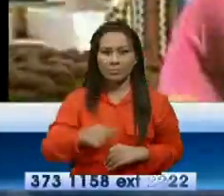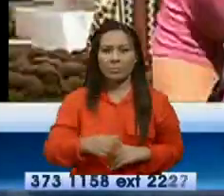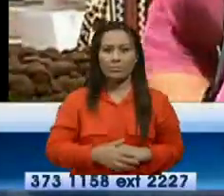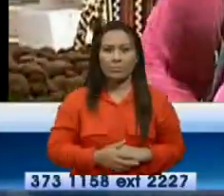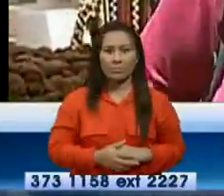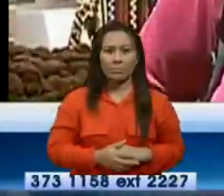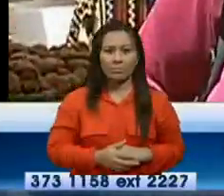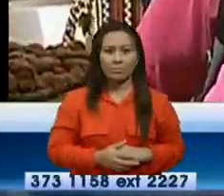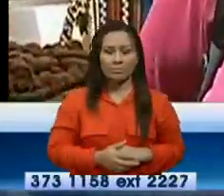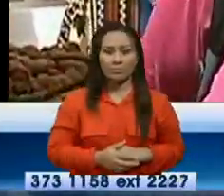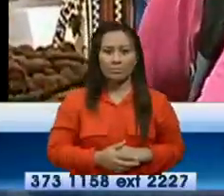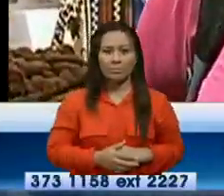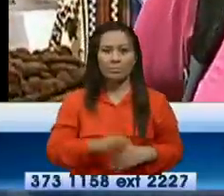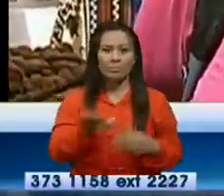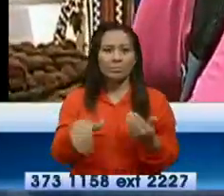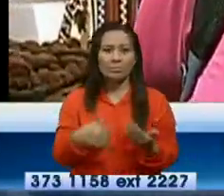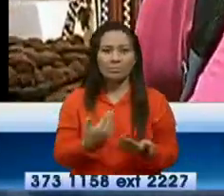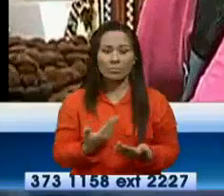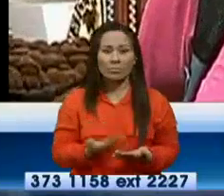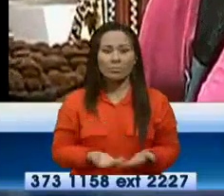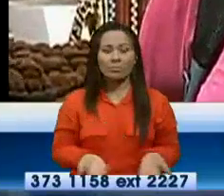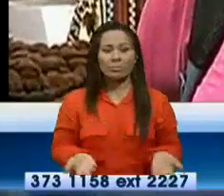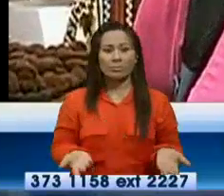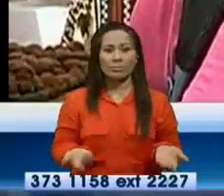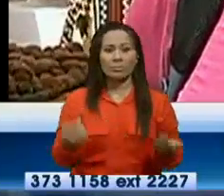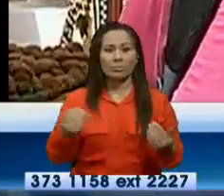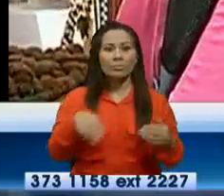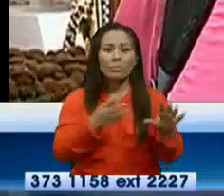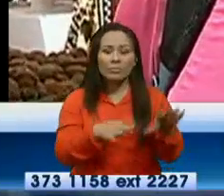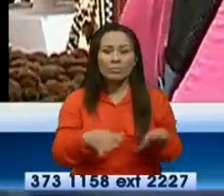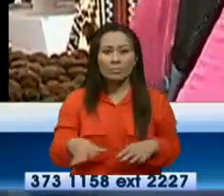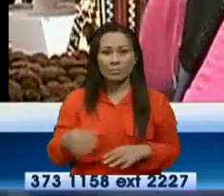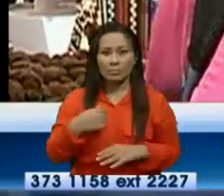ya había venido antes usted acá? Muchas veces, muchas veces.